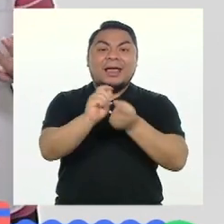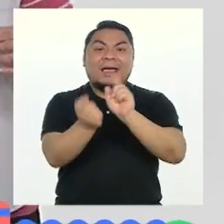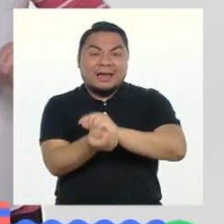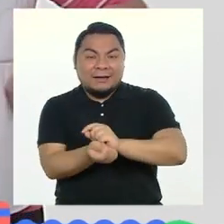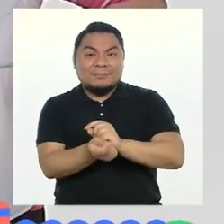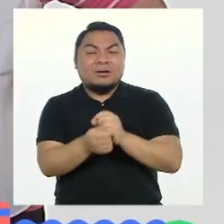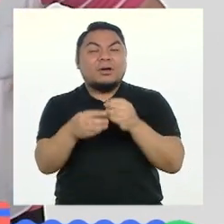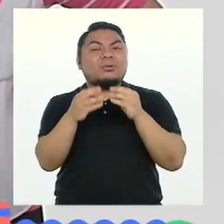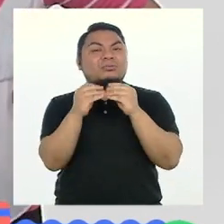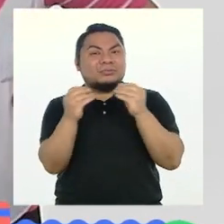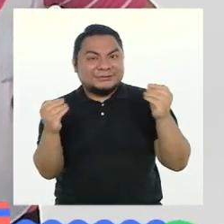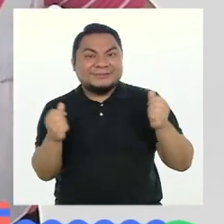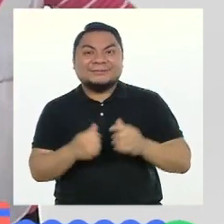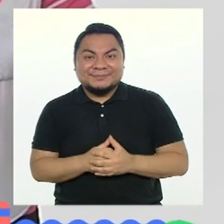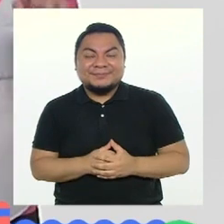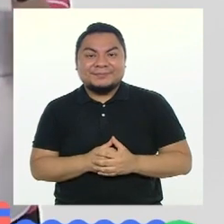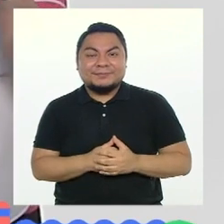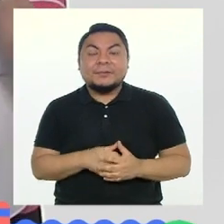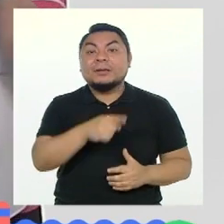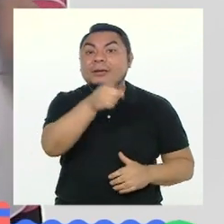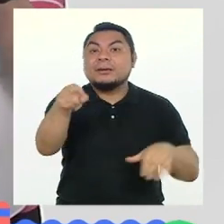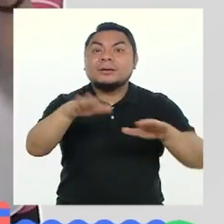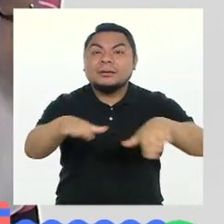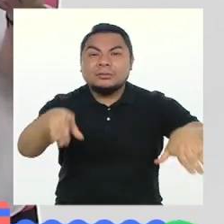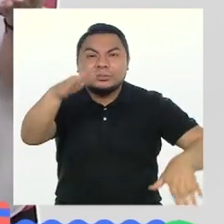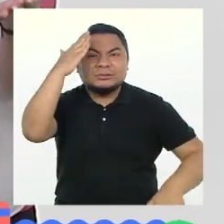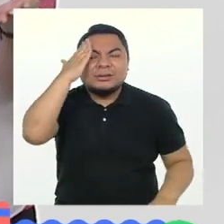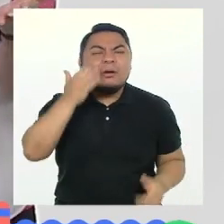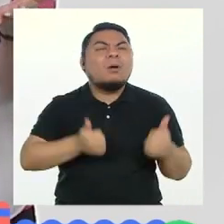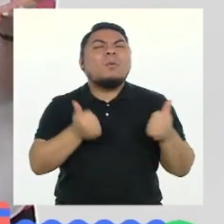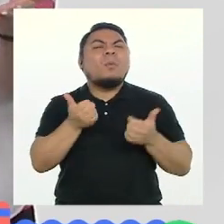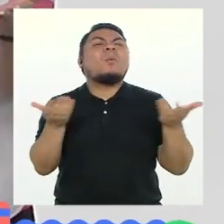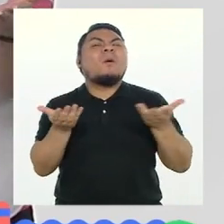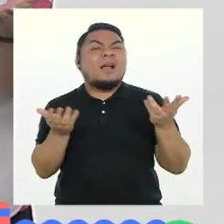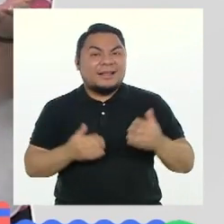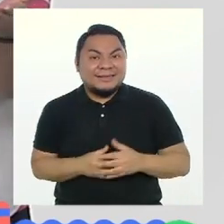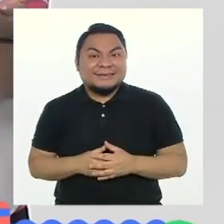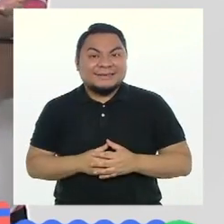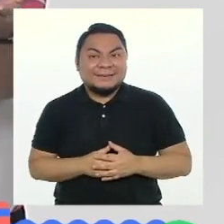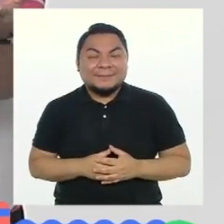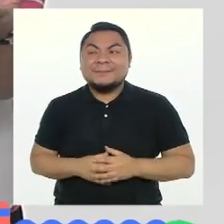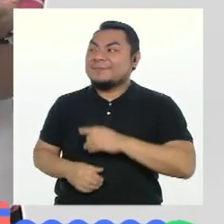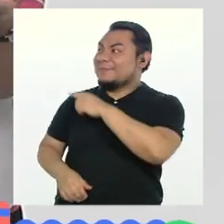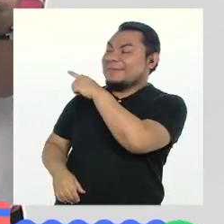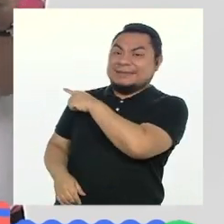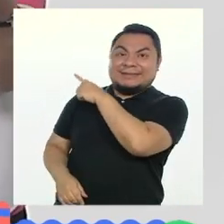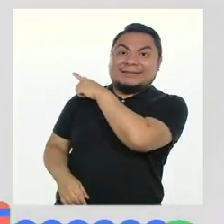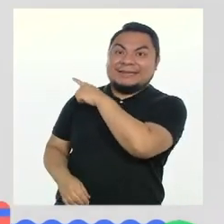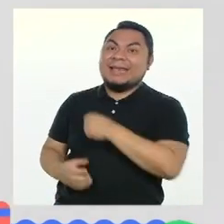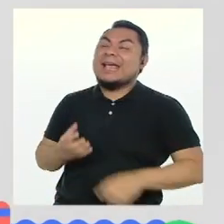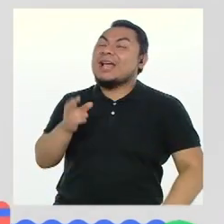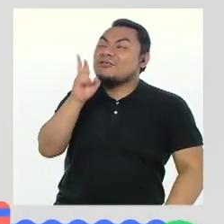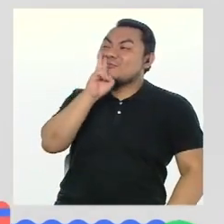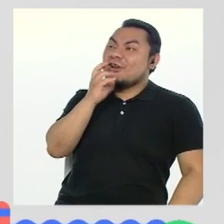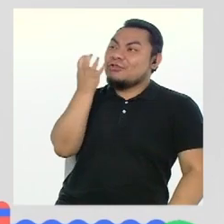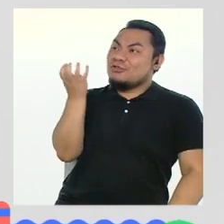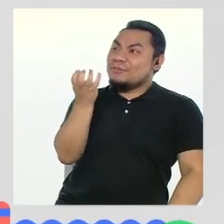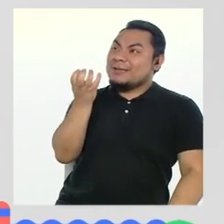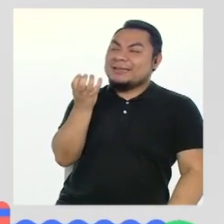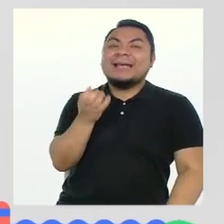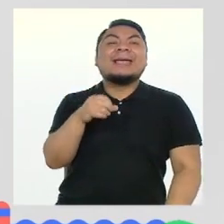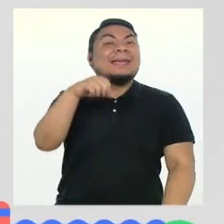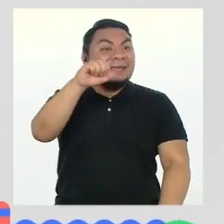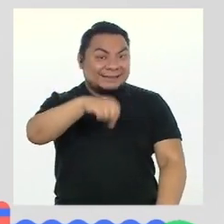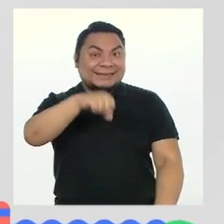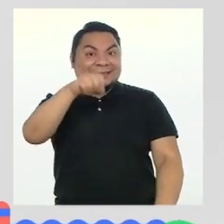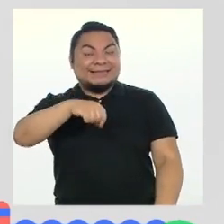textura. Niñas y niños, ¿ustedes saben cuál es? El tomate.